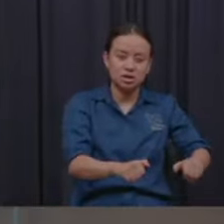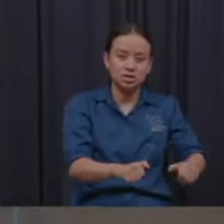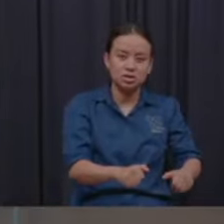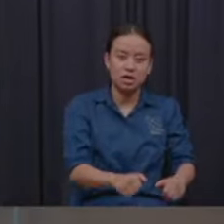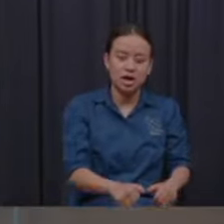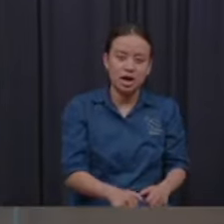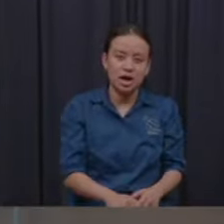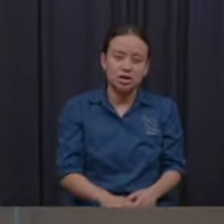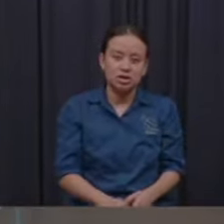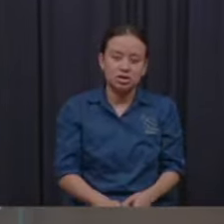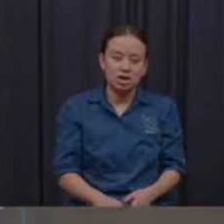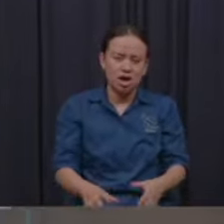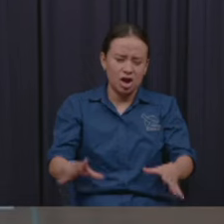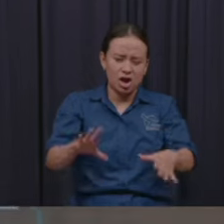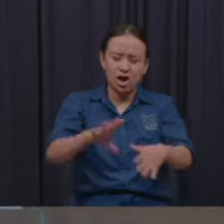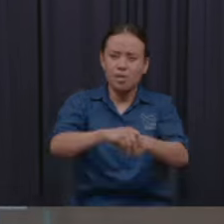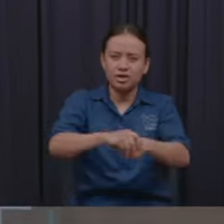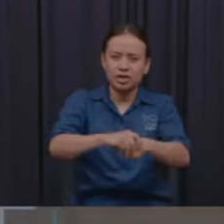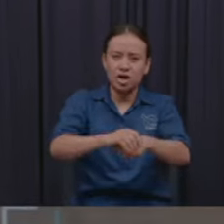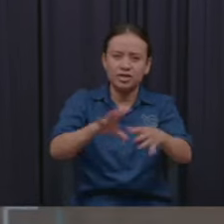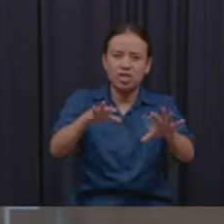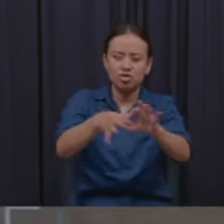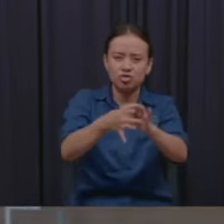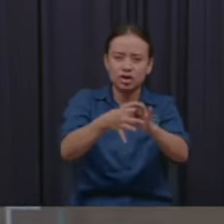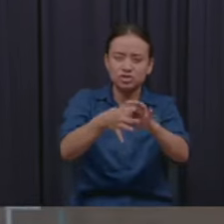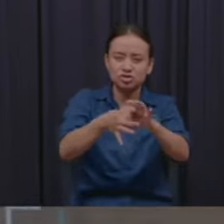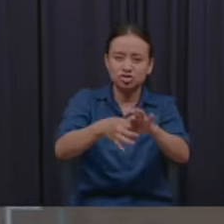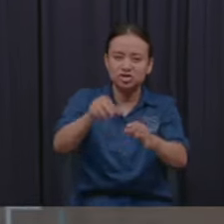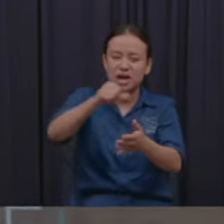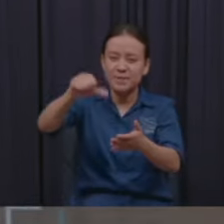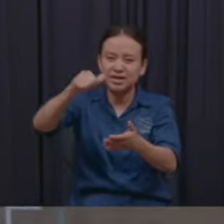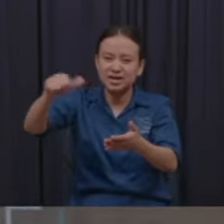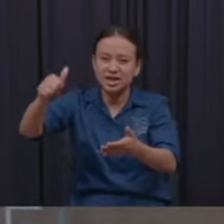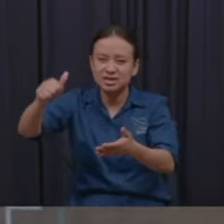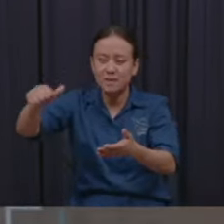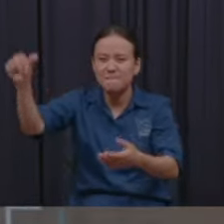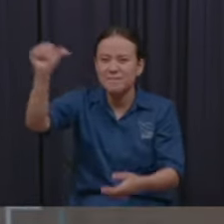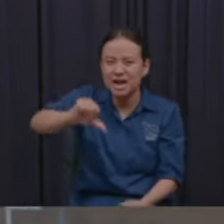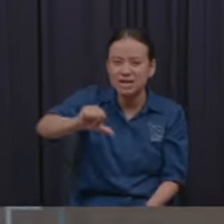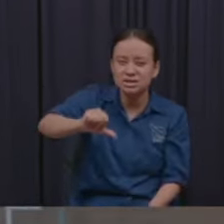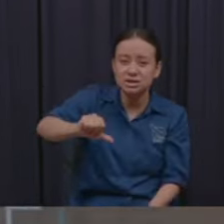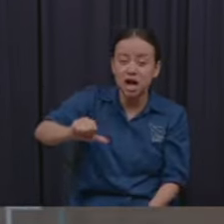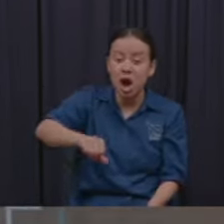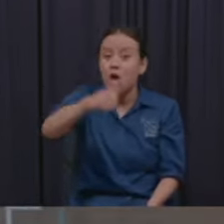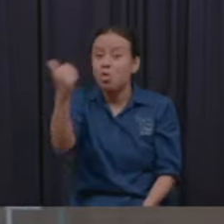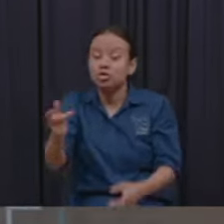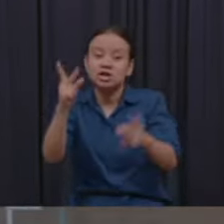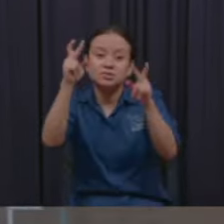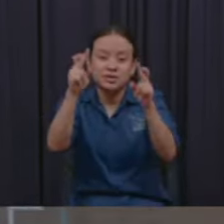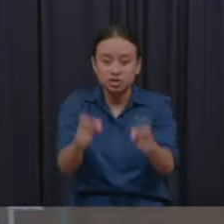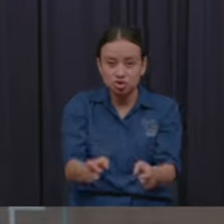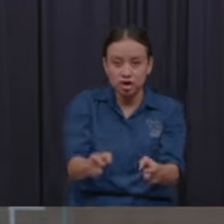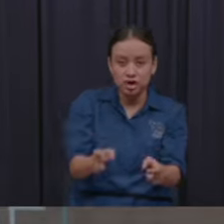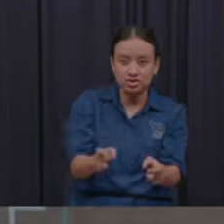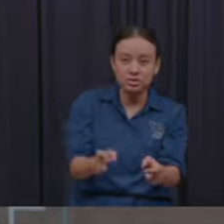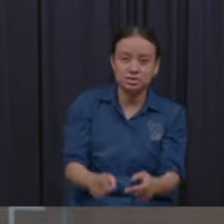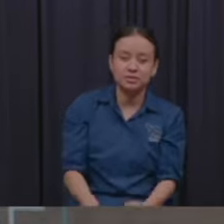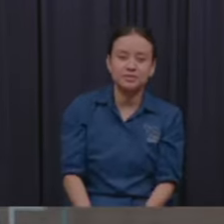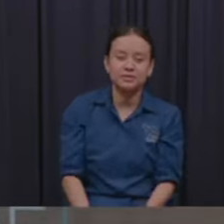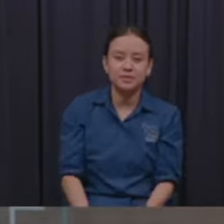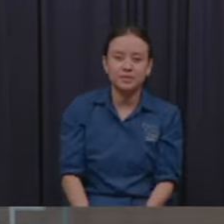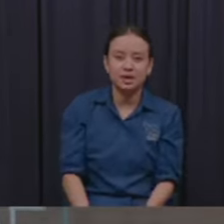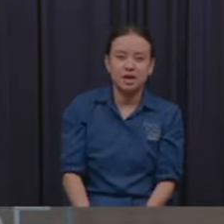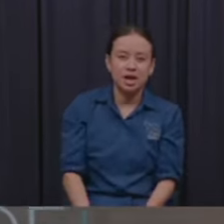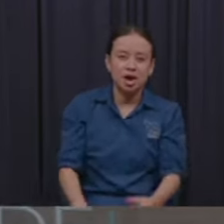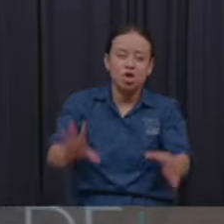a lugares. Por ejemplo, hermano, mire, hay lazos. Lazos que son negativos.